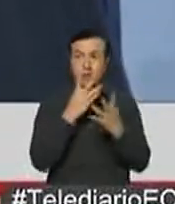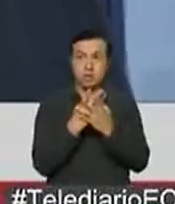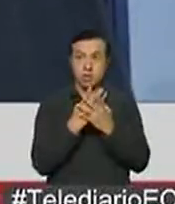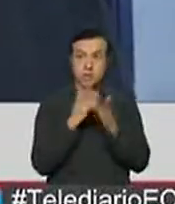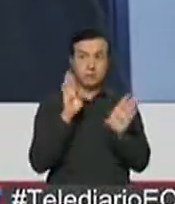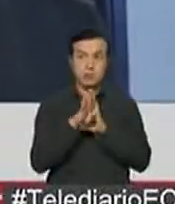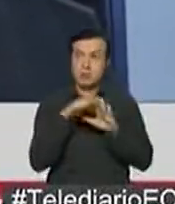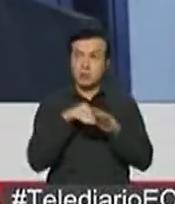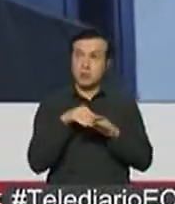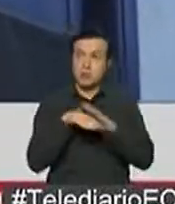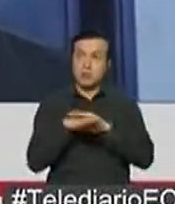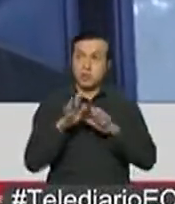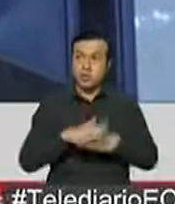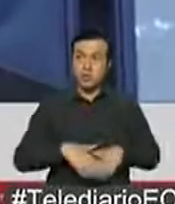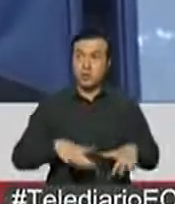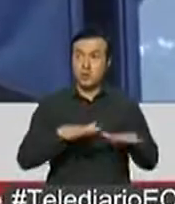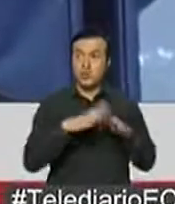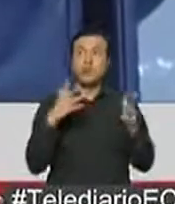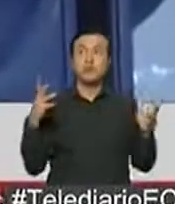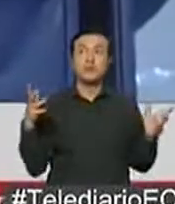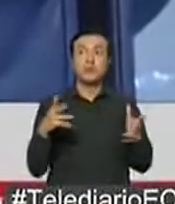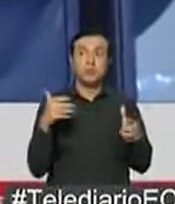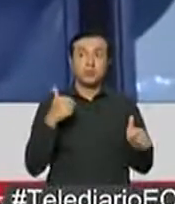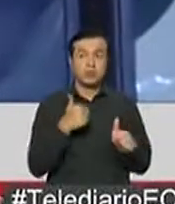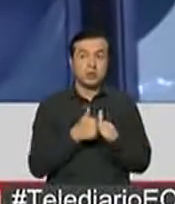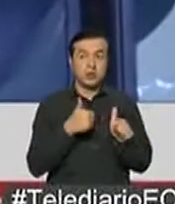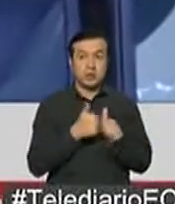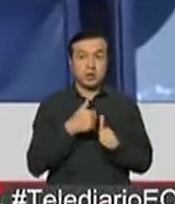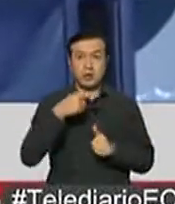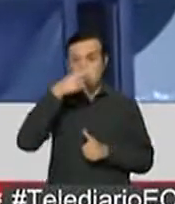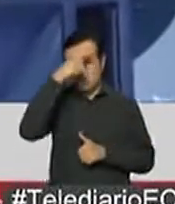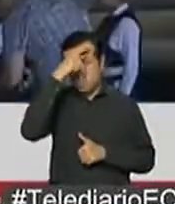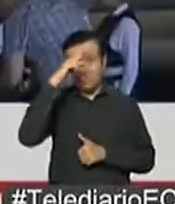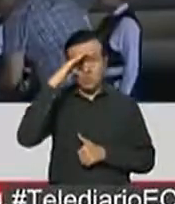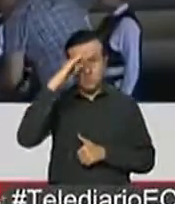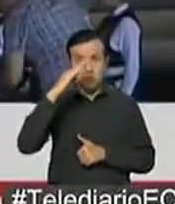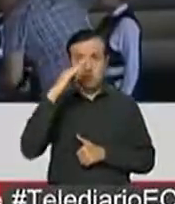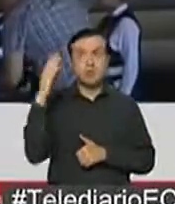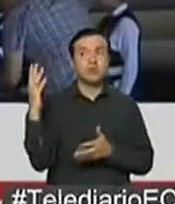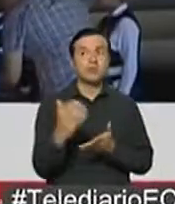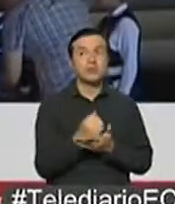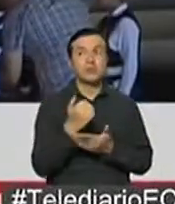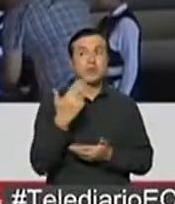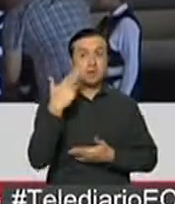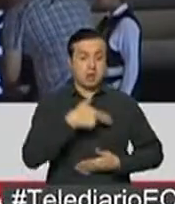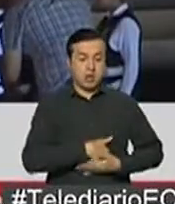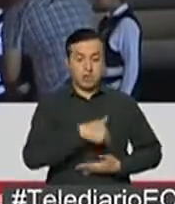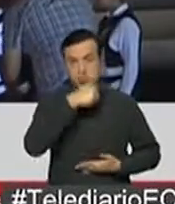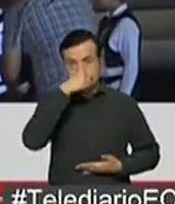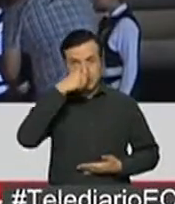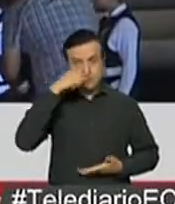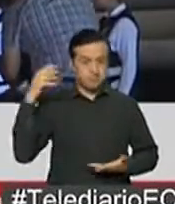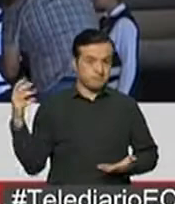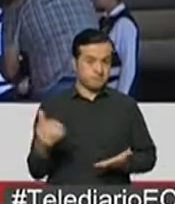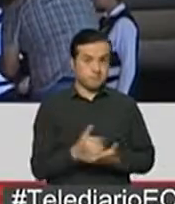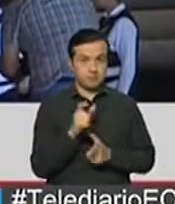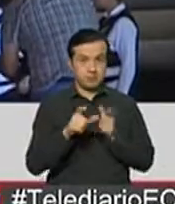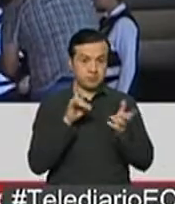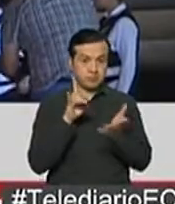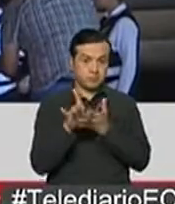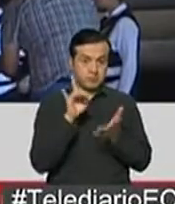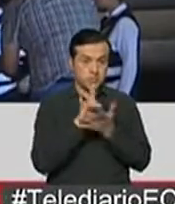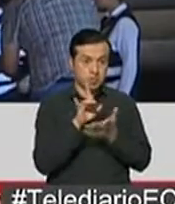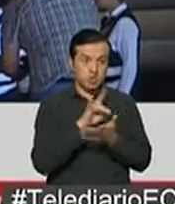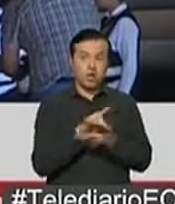a un hostal en una playa cerca de la lima en donde la policía decomisó armas y drogas los deportados entre